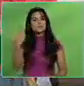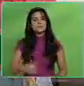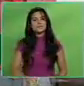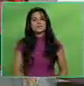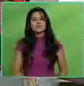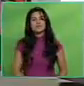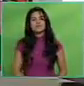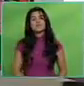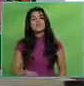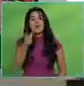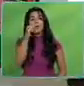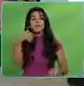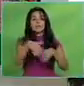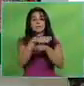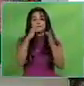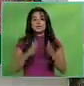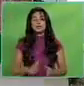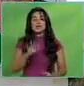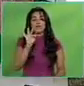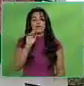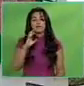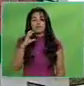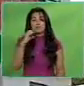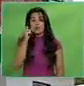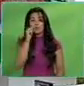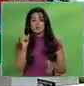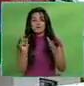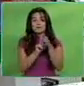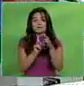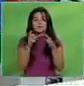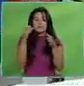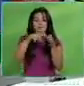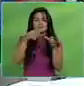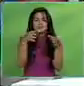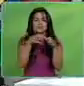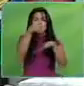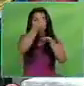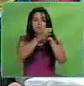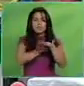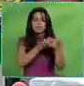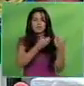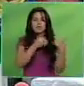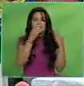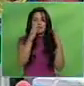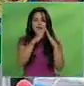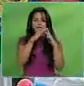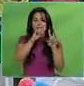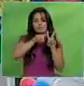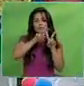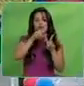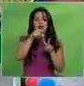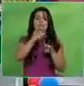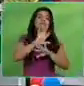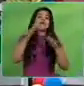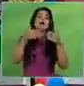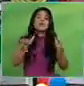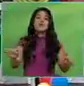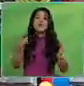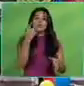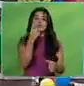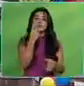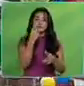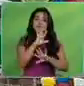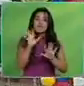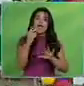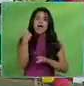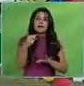palabras del ministro Farruco VI, miembro también del órgano superior de la vivienda, luego de inaugurar una de las